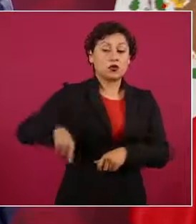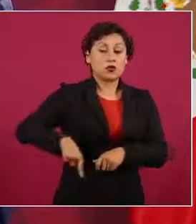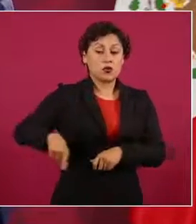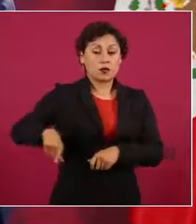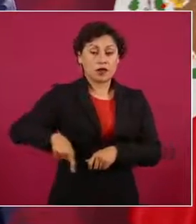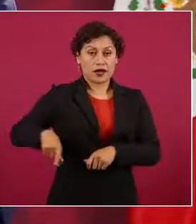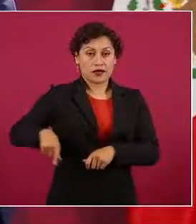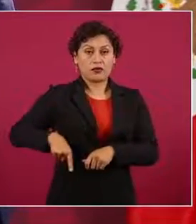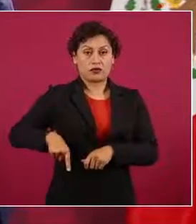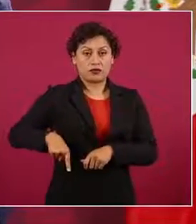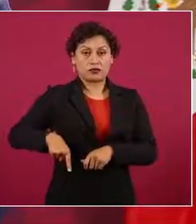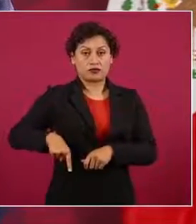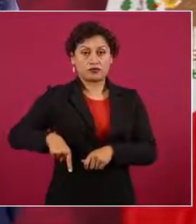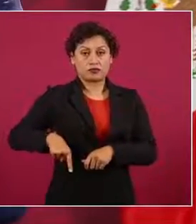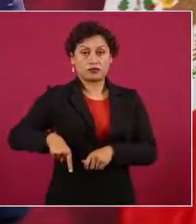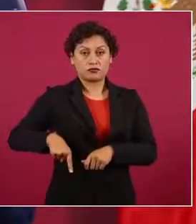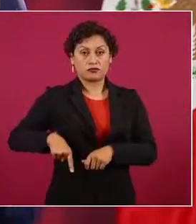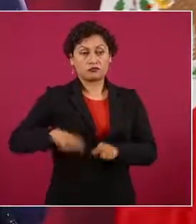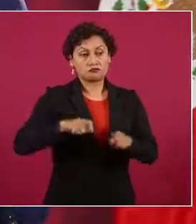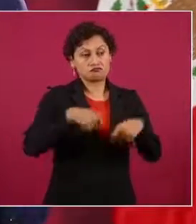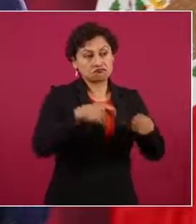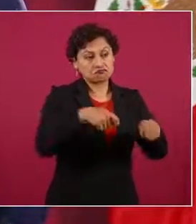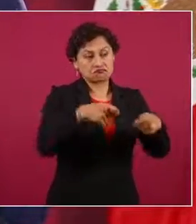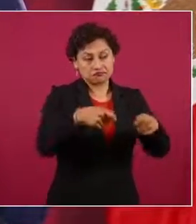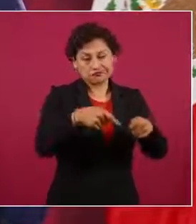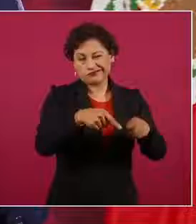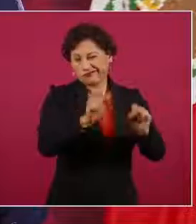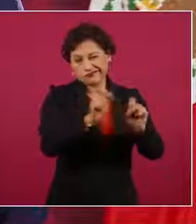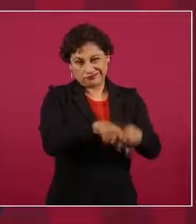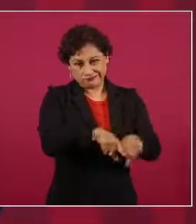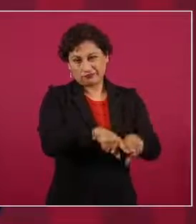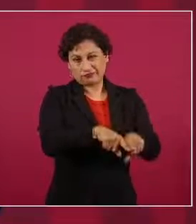llamadas rondas, pero